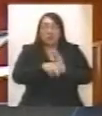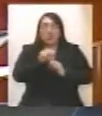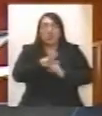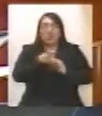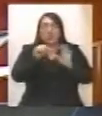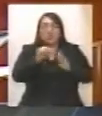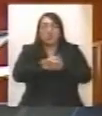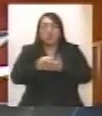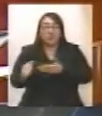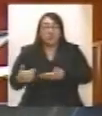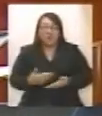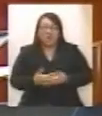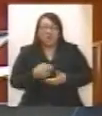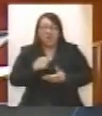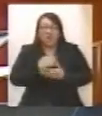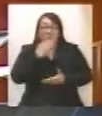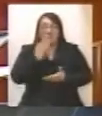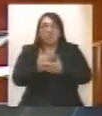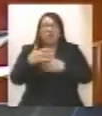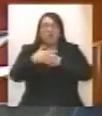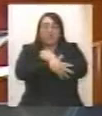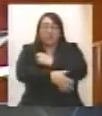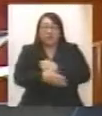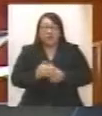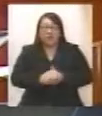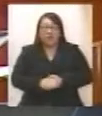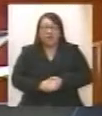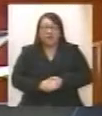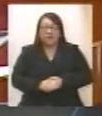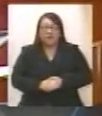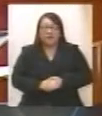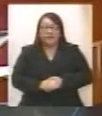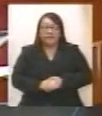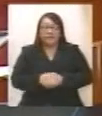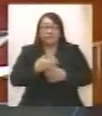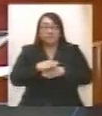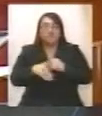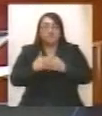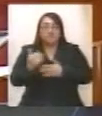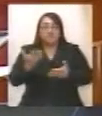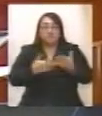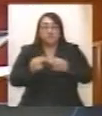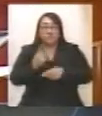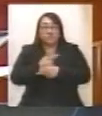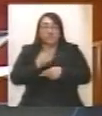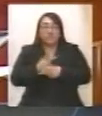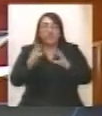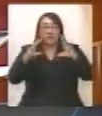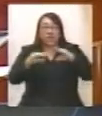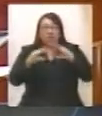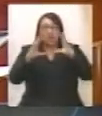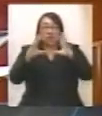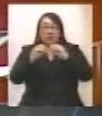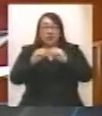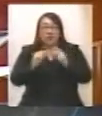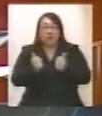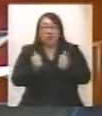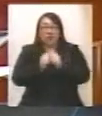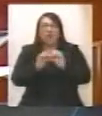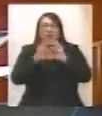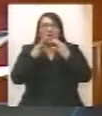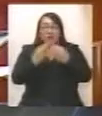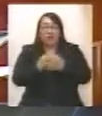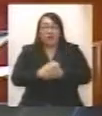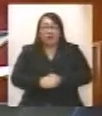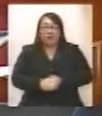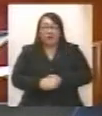36 meses de edad en situación de pobreza y pobreza extrema a través de los servicios de cuidado diurno y acompañamiento a